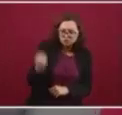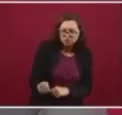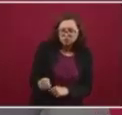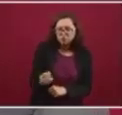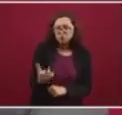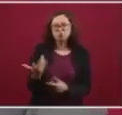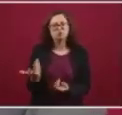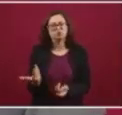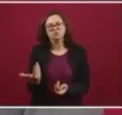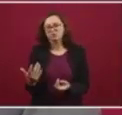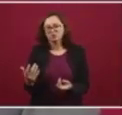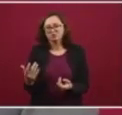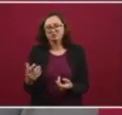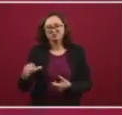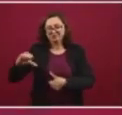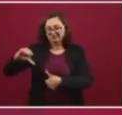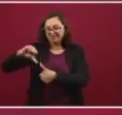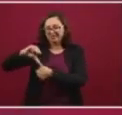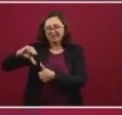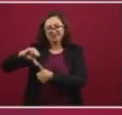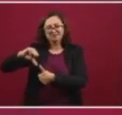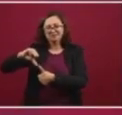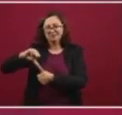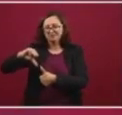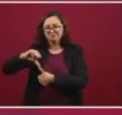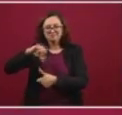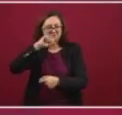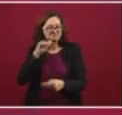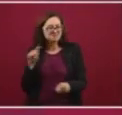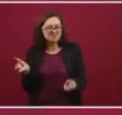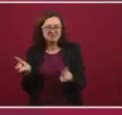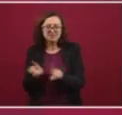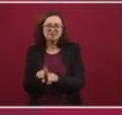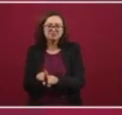con Centroamérica,